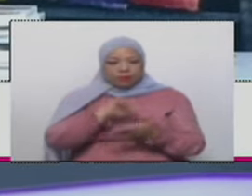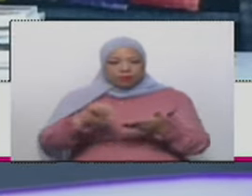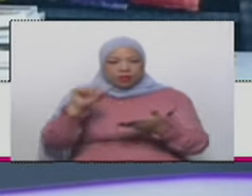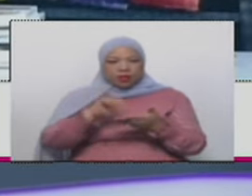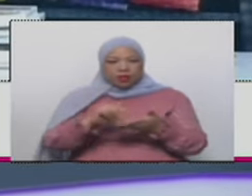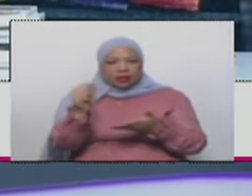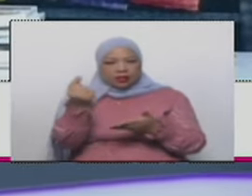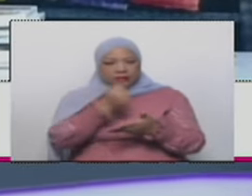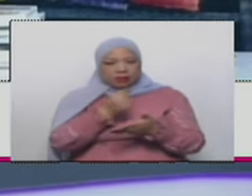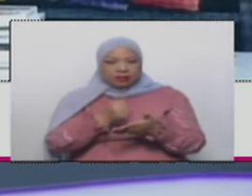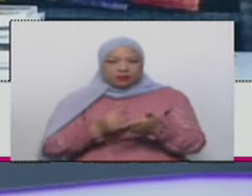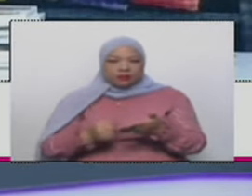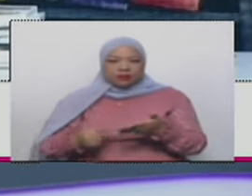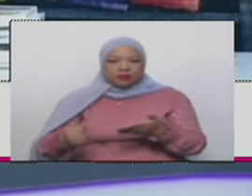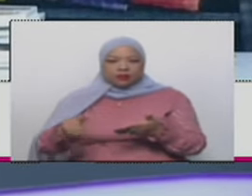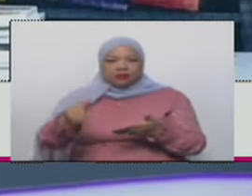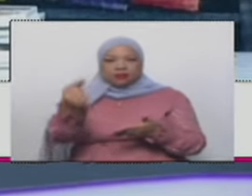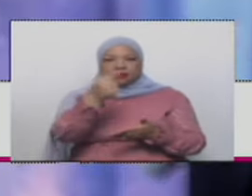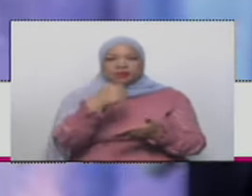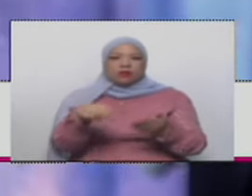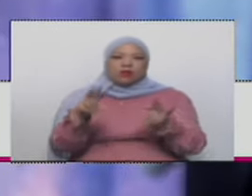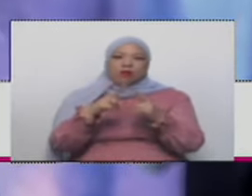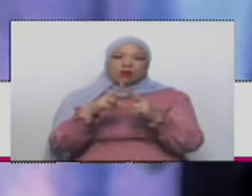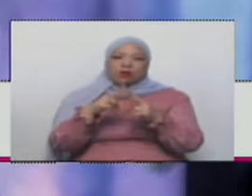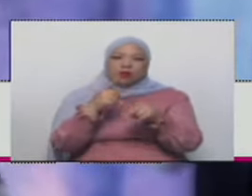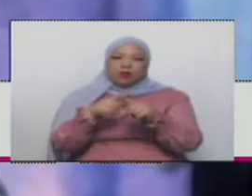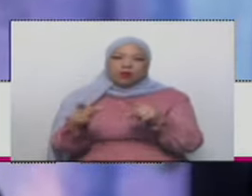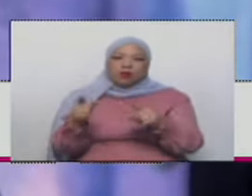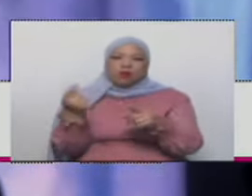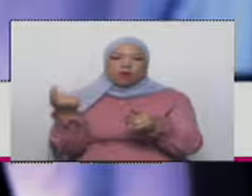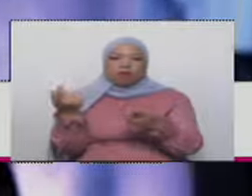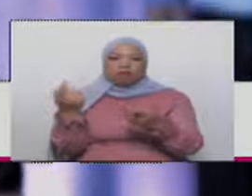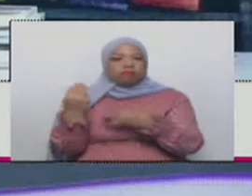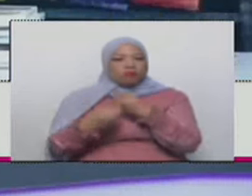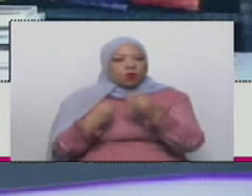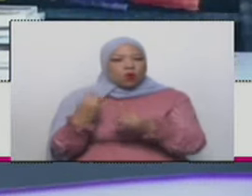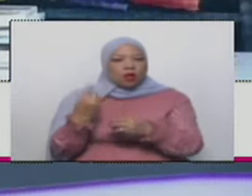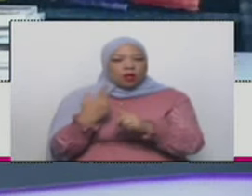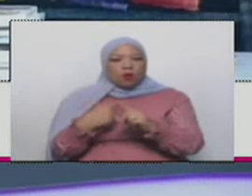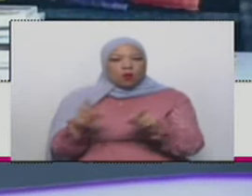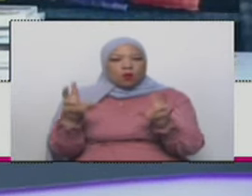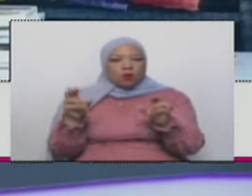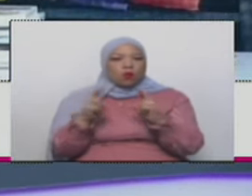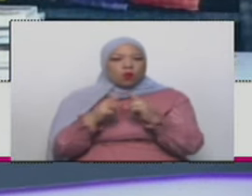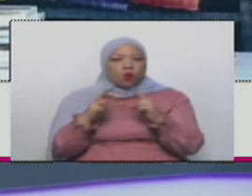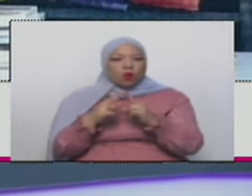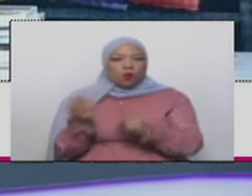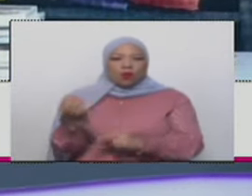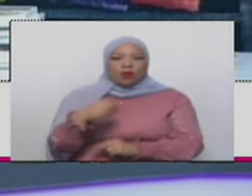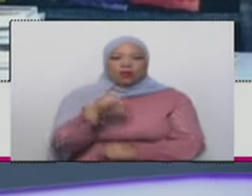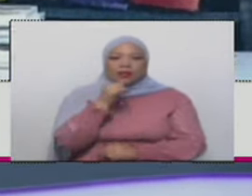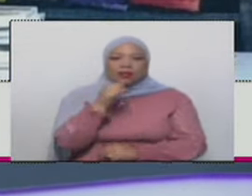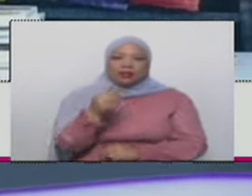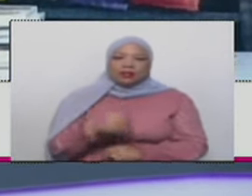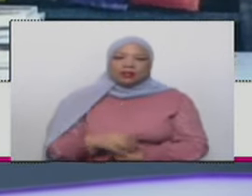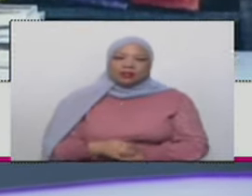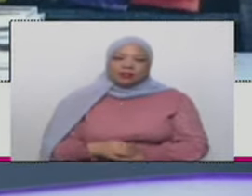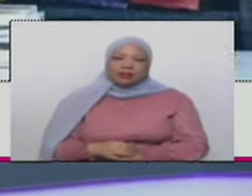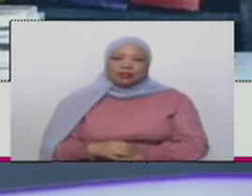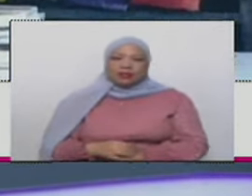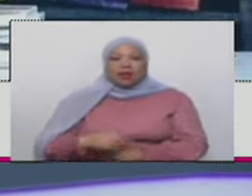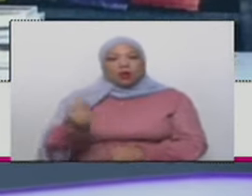editor. Yo lo conocí de otra forma. Lo conozco bastante. Diseñador